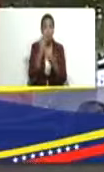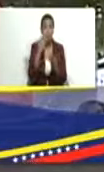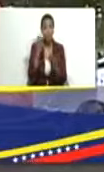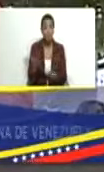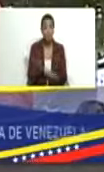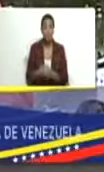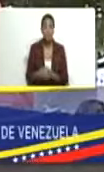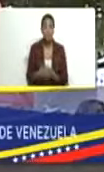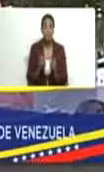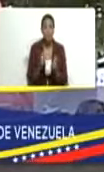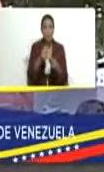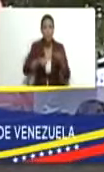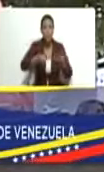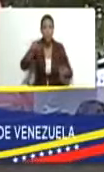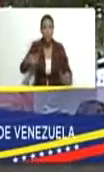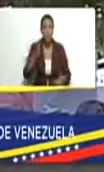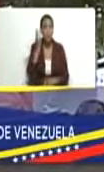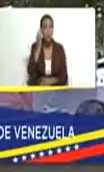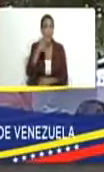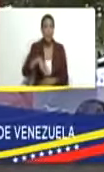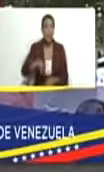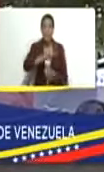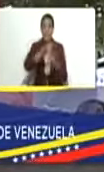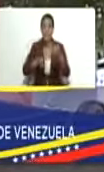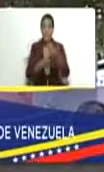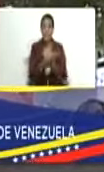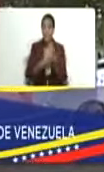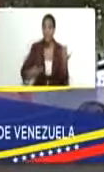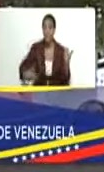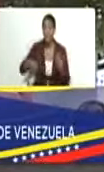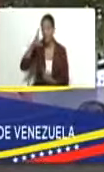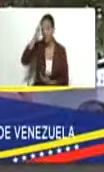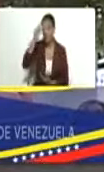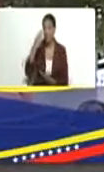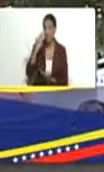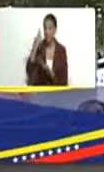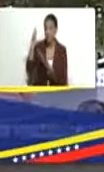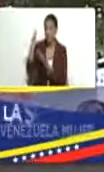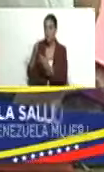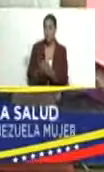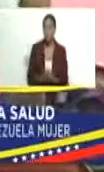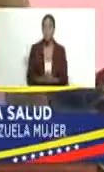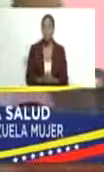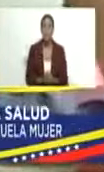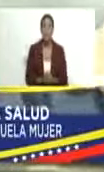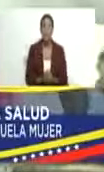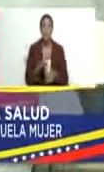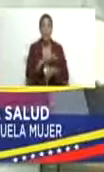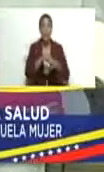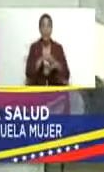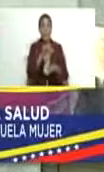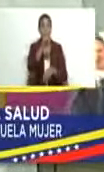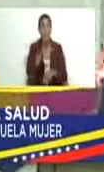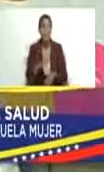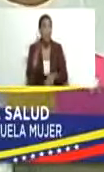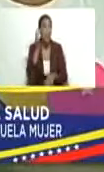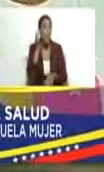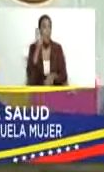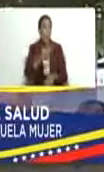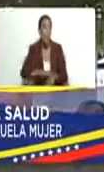Presente este mujerero, la compañera vicepresidenta Delcy Rodríguez, la ministra de la